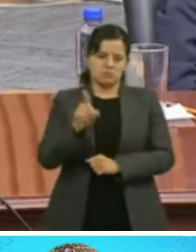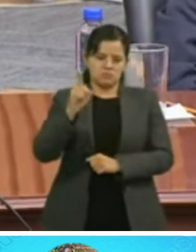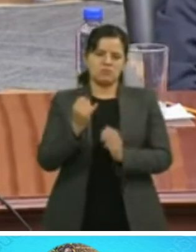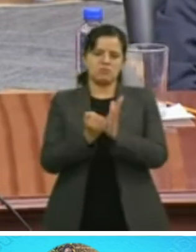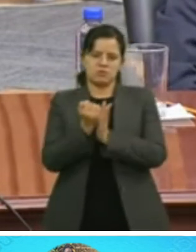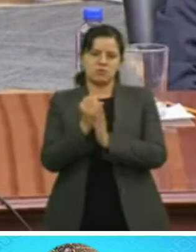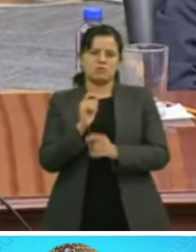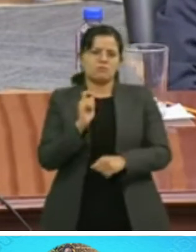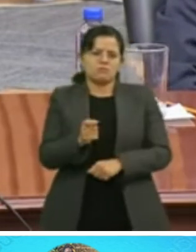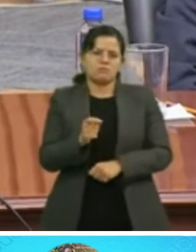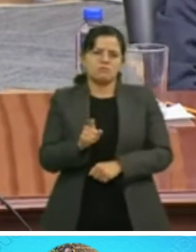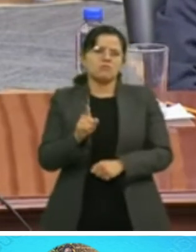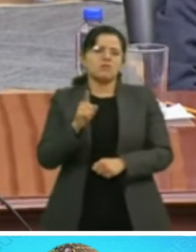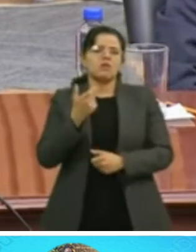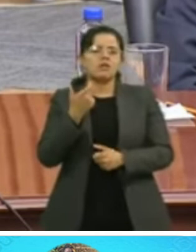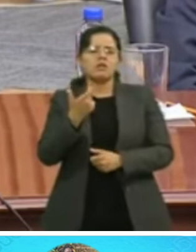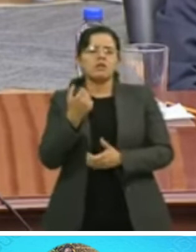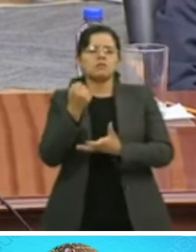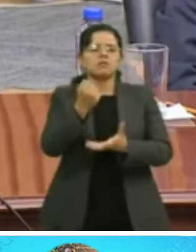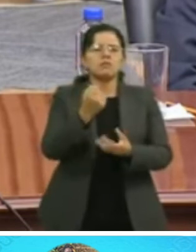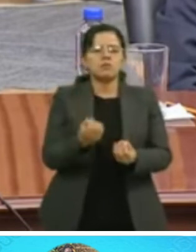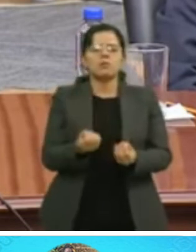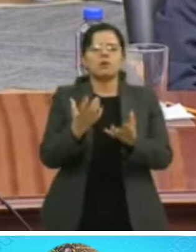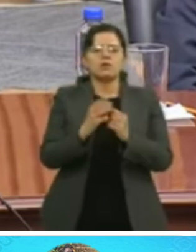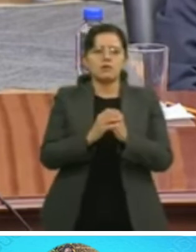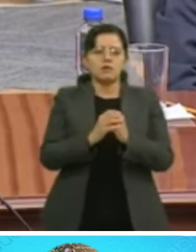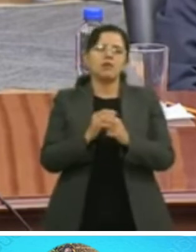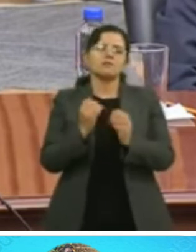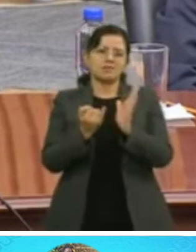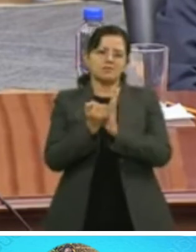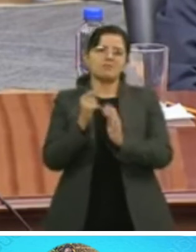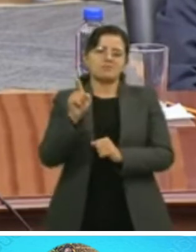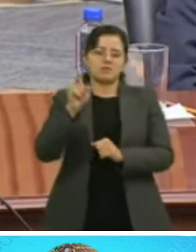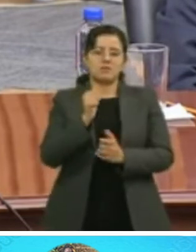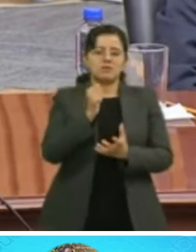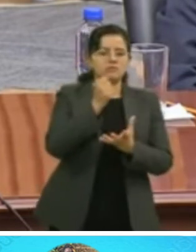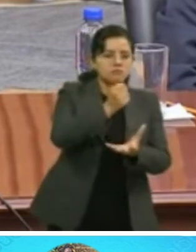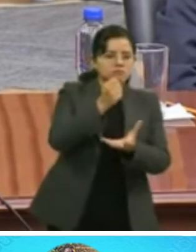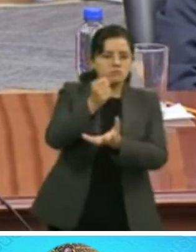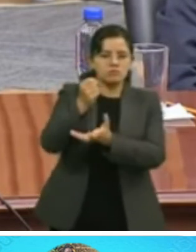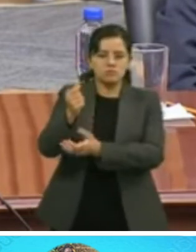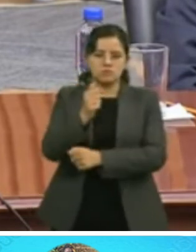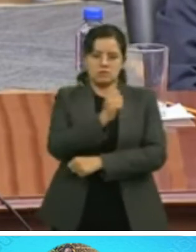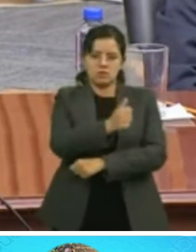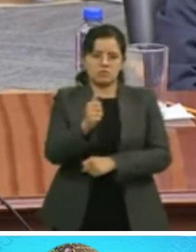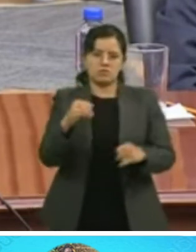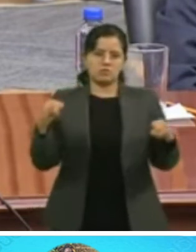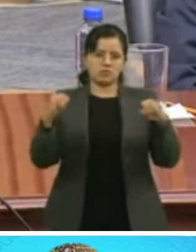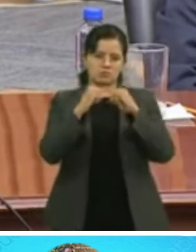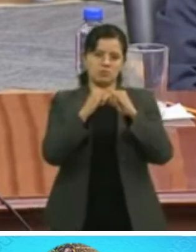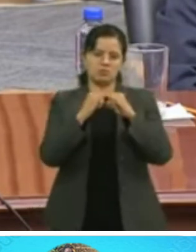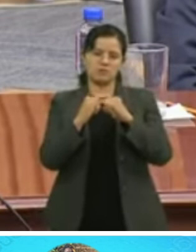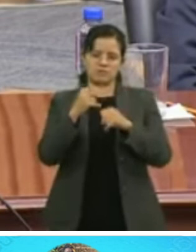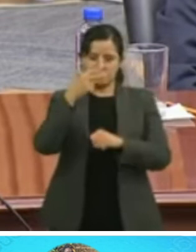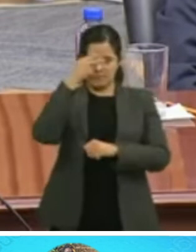el determinar el presupuesto de egresos de la Federación y asignar los recursos a cada ente, poder u órgano del Estado